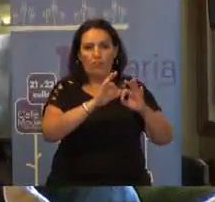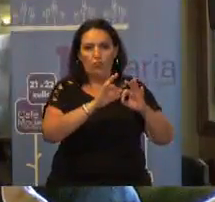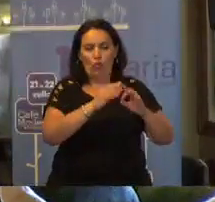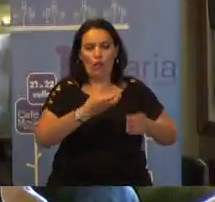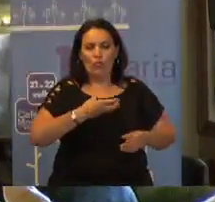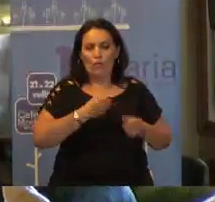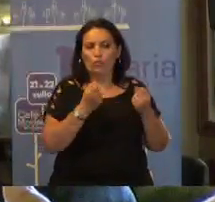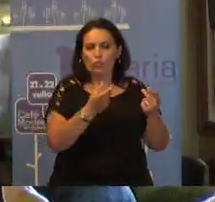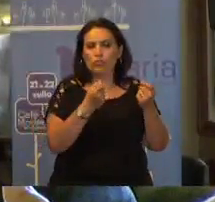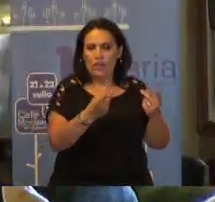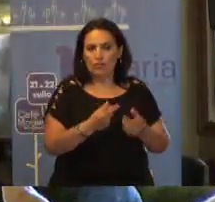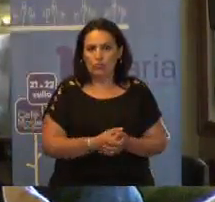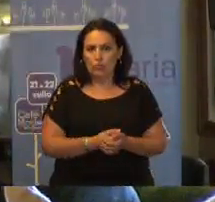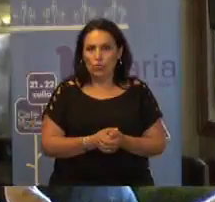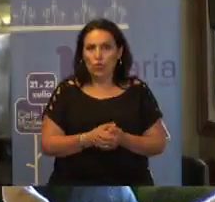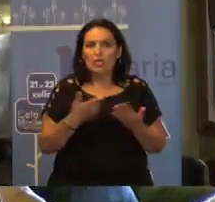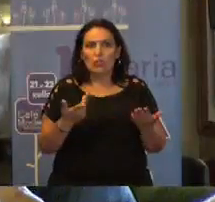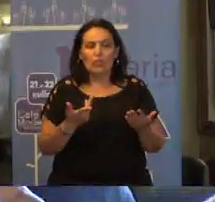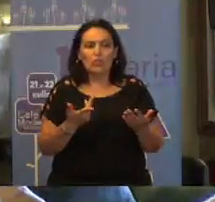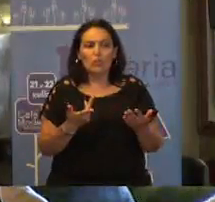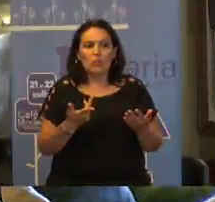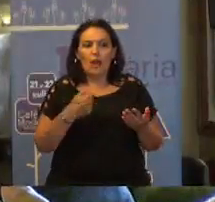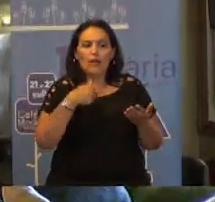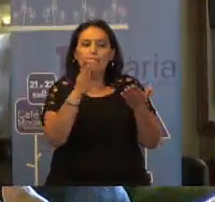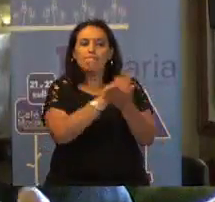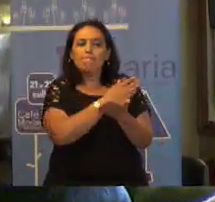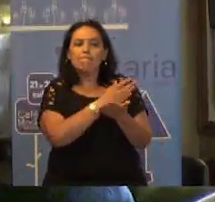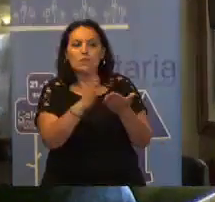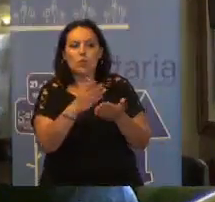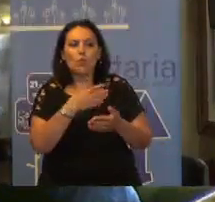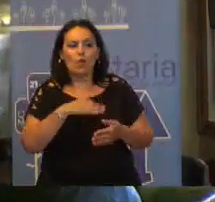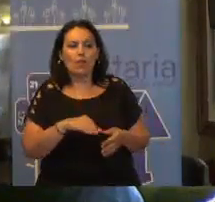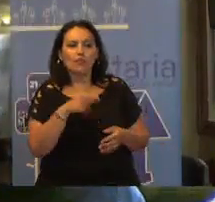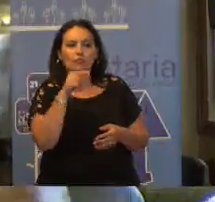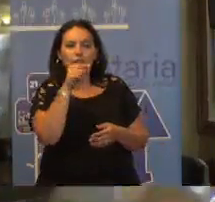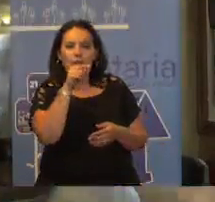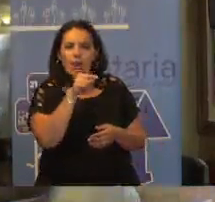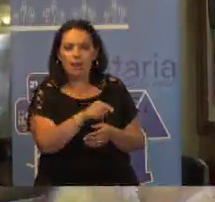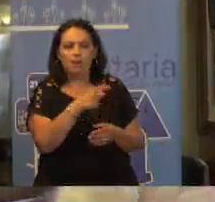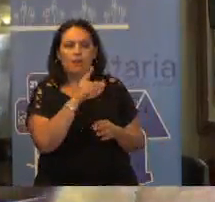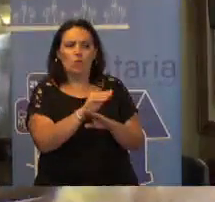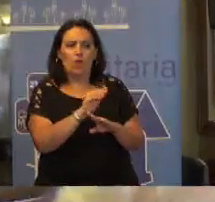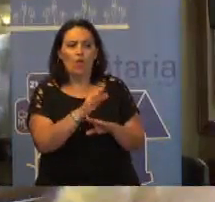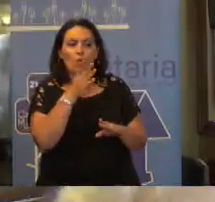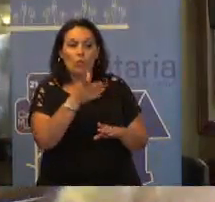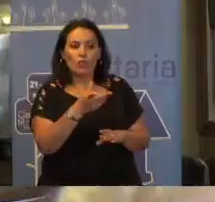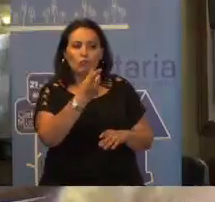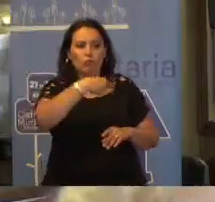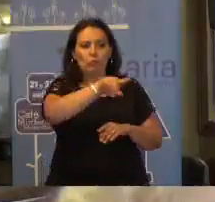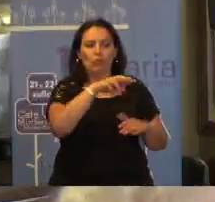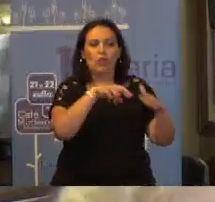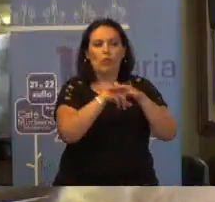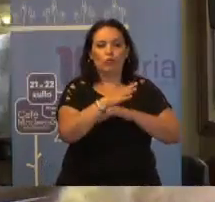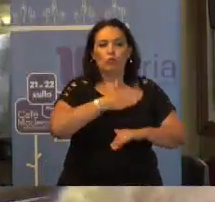é discrecional, absolutamente discrecional. Aí está a base do caciquismo, porque os recursos propios son moito menos escasos.